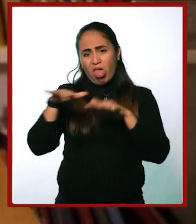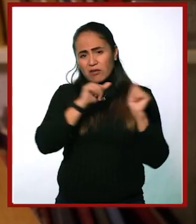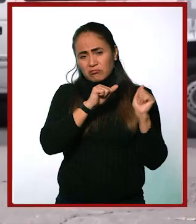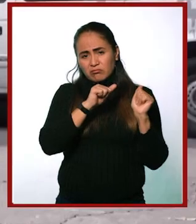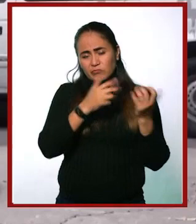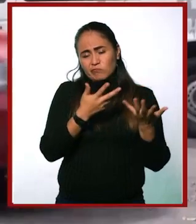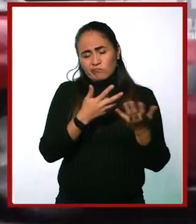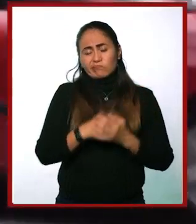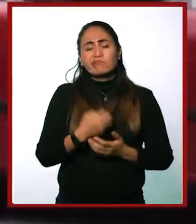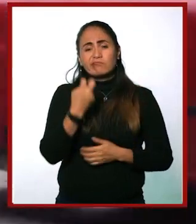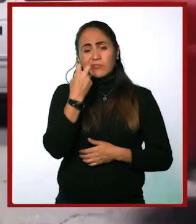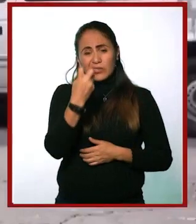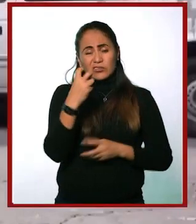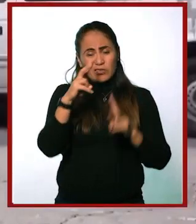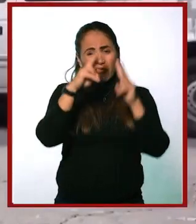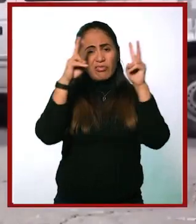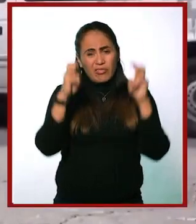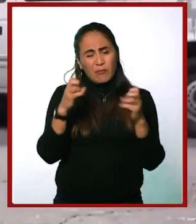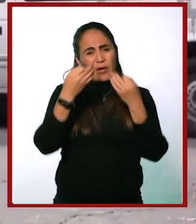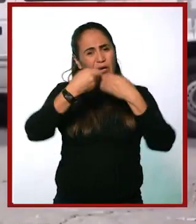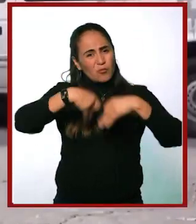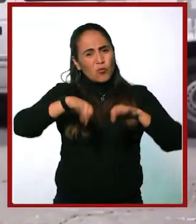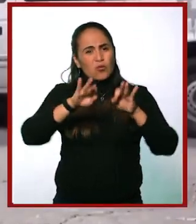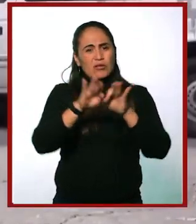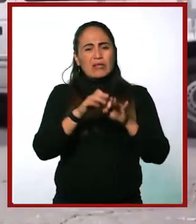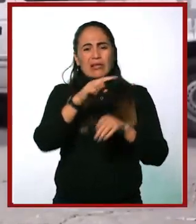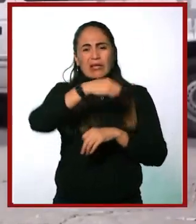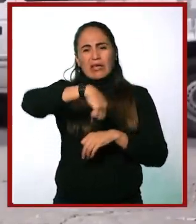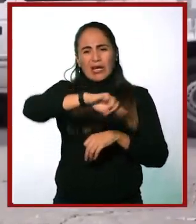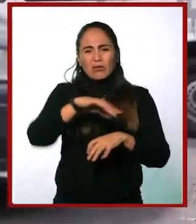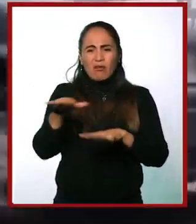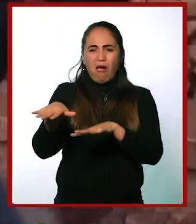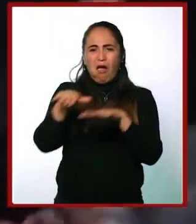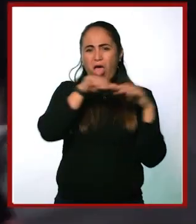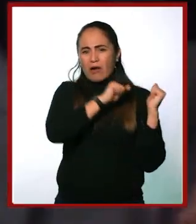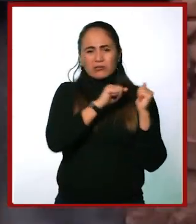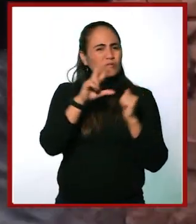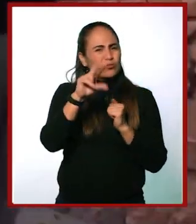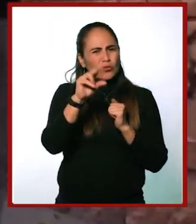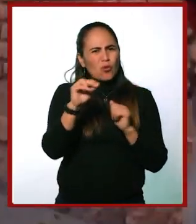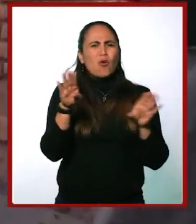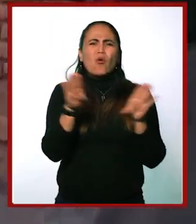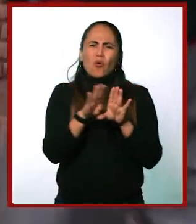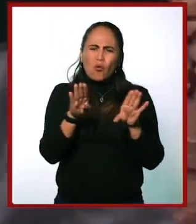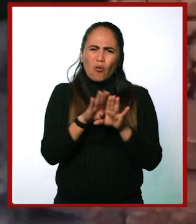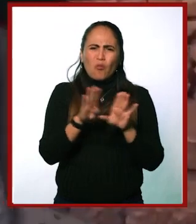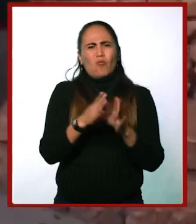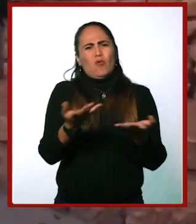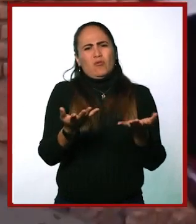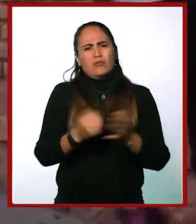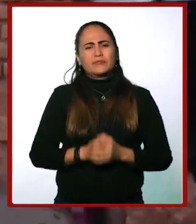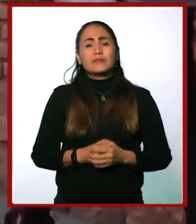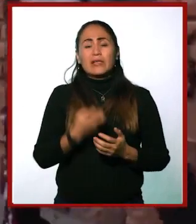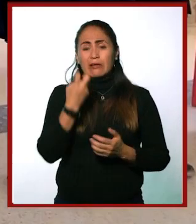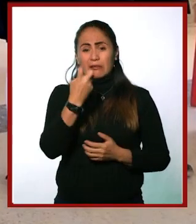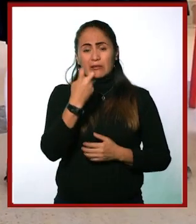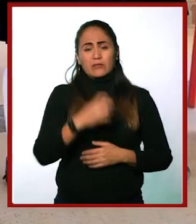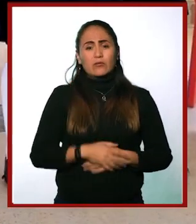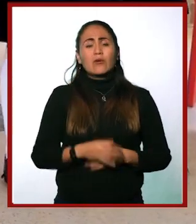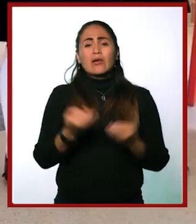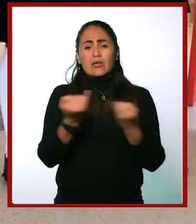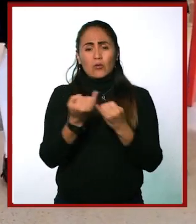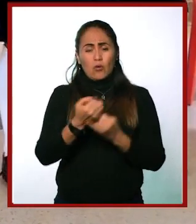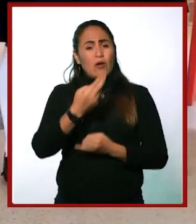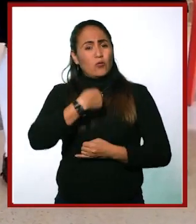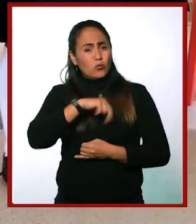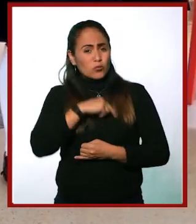fuerte. Y este es un tema central, cómo evitar que ellos abandonen. Ese es un reto central y está también no solamente